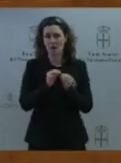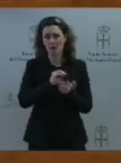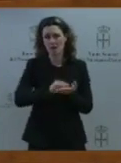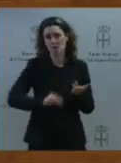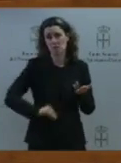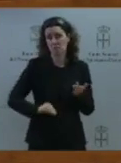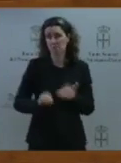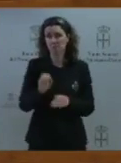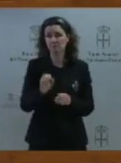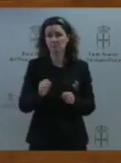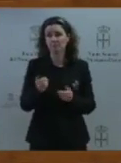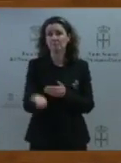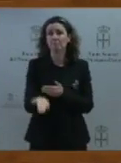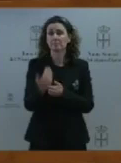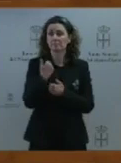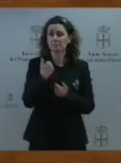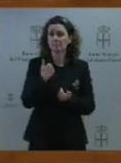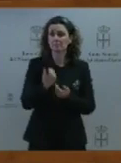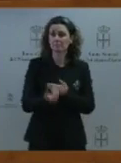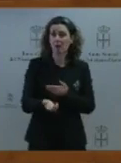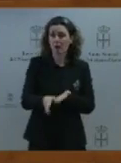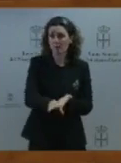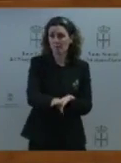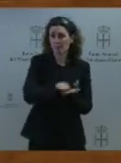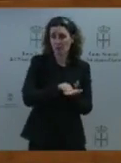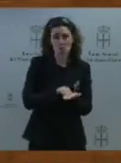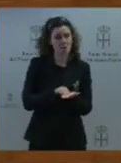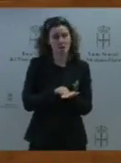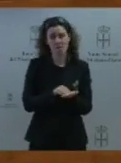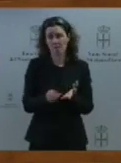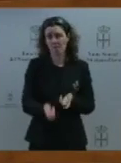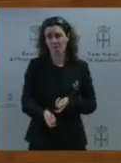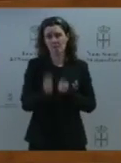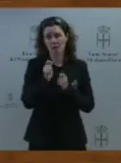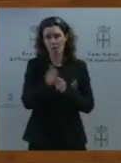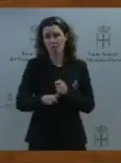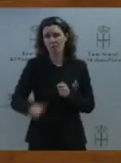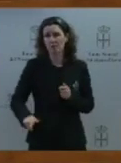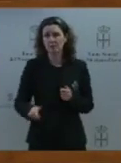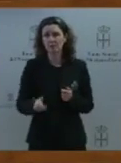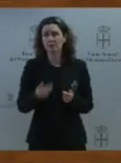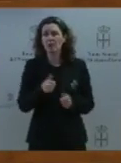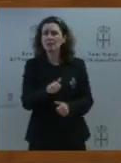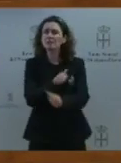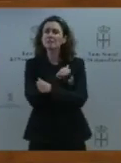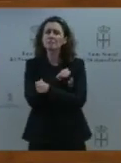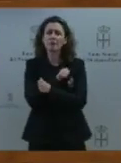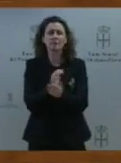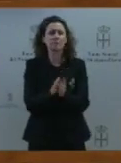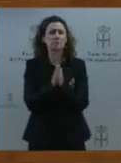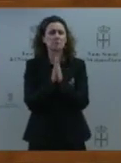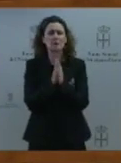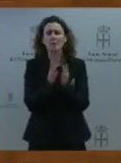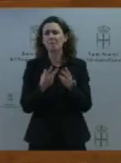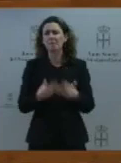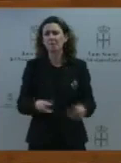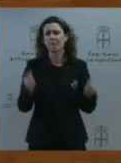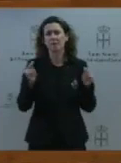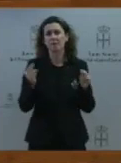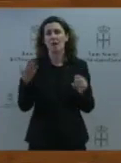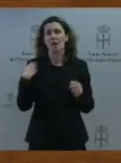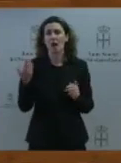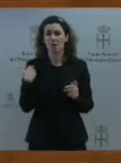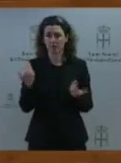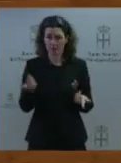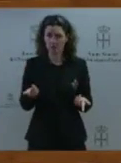defender aquí yo espero que no vuelvan volvamos a esos grandes acuerdos de la antigua política entre el partido socialista y el partido